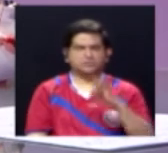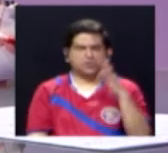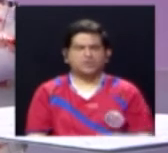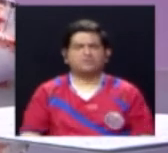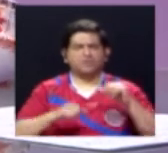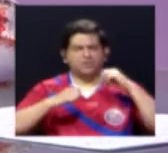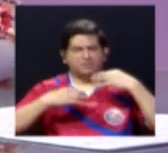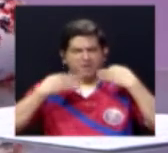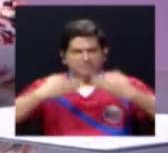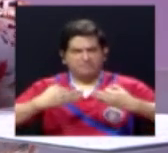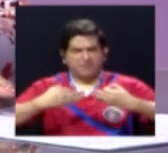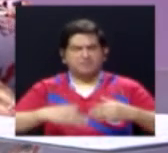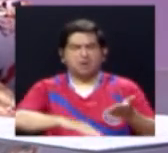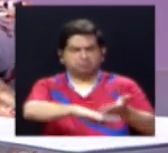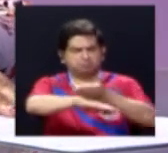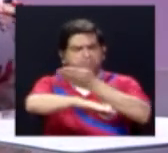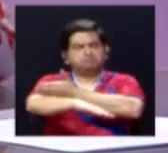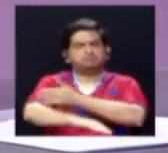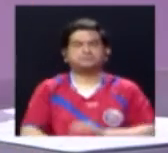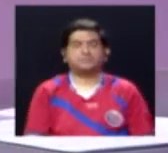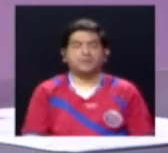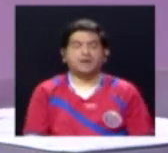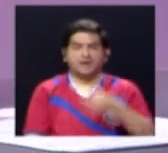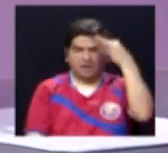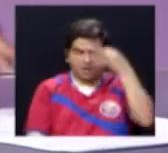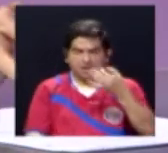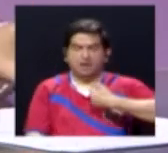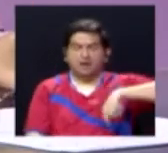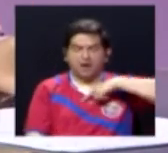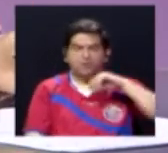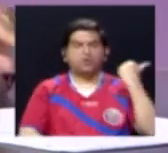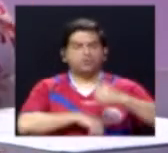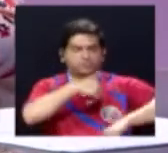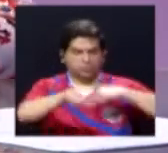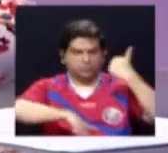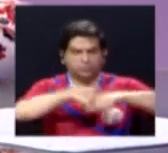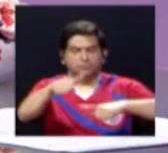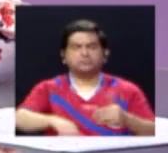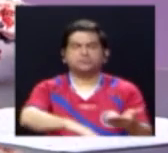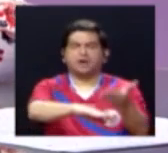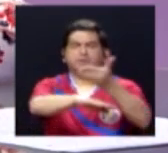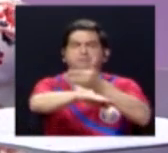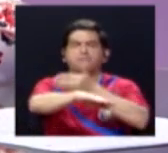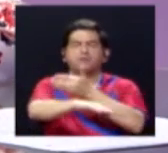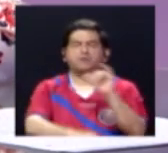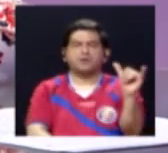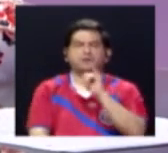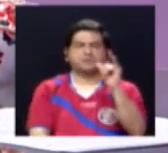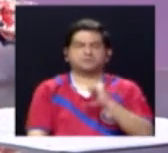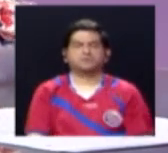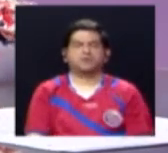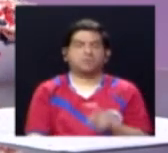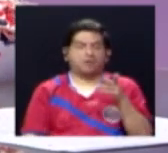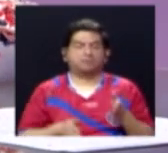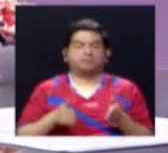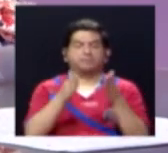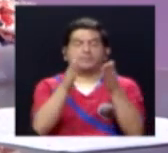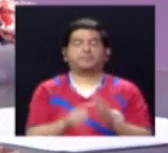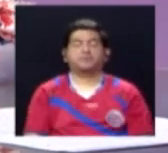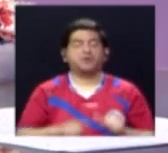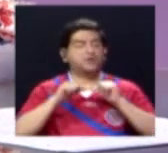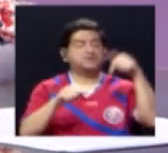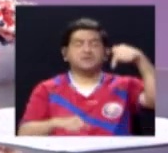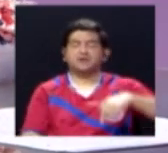más contundente y han avanzado y créanme que vamos a hacer un esfuerzo por poder avanzar en este en este camino y aquí